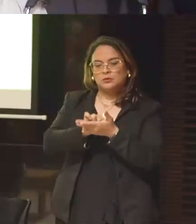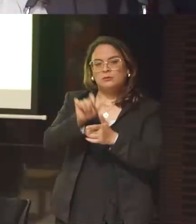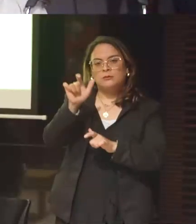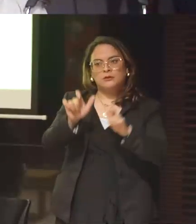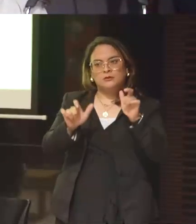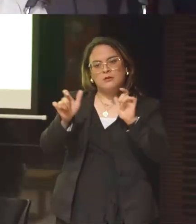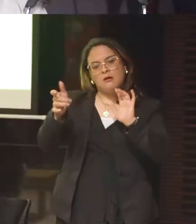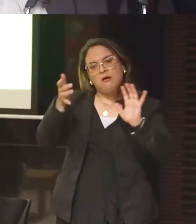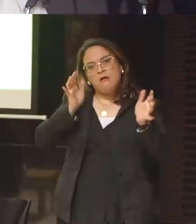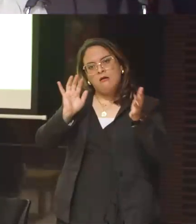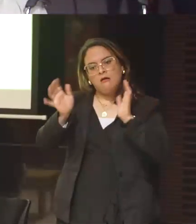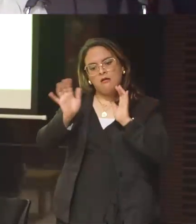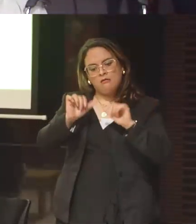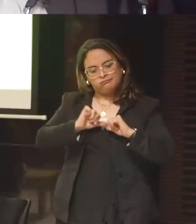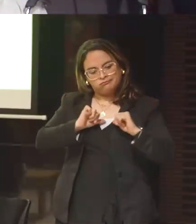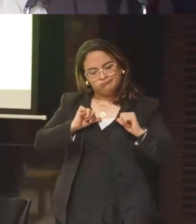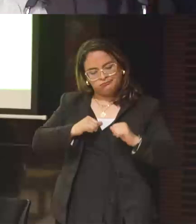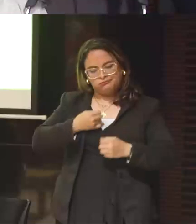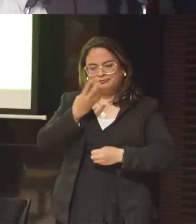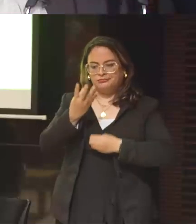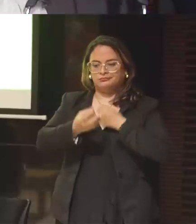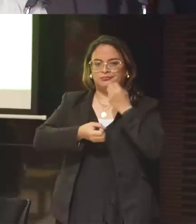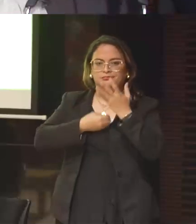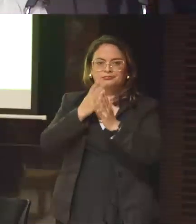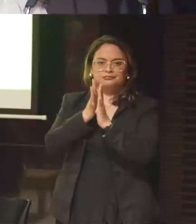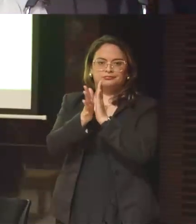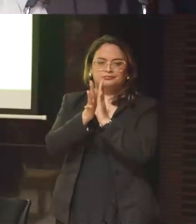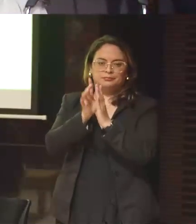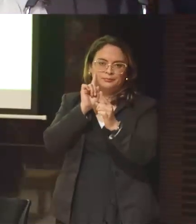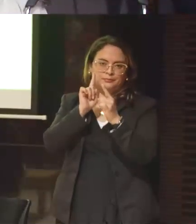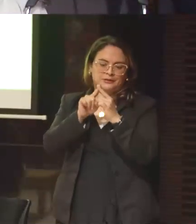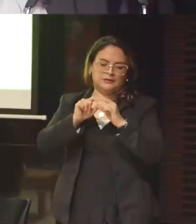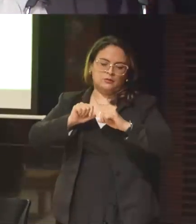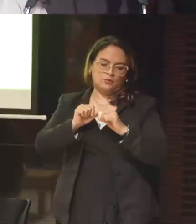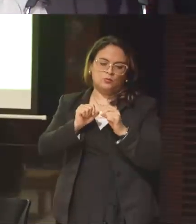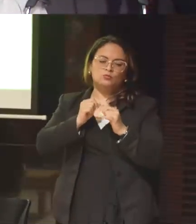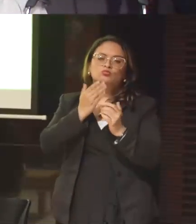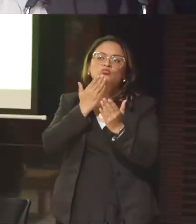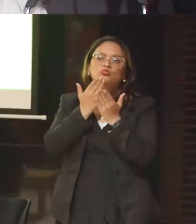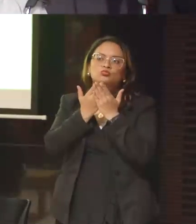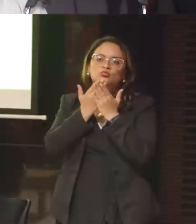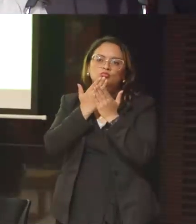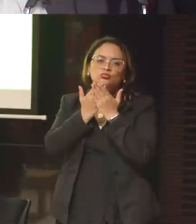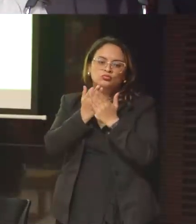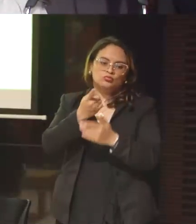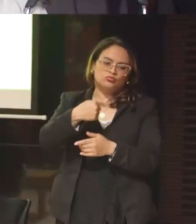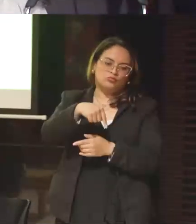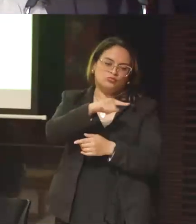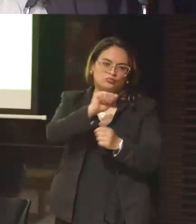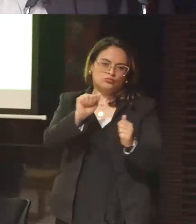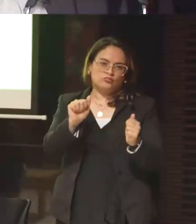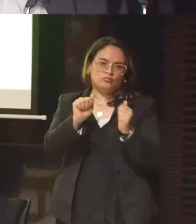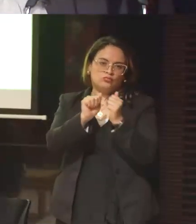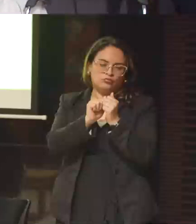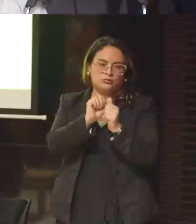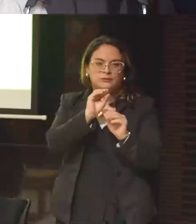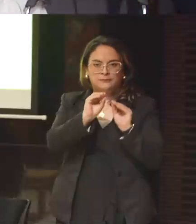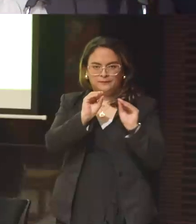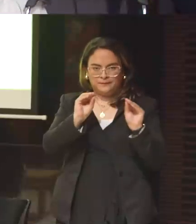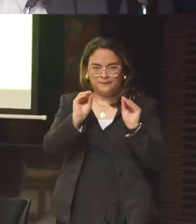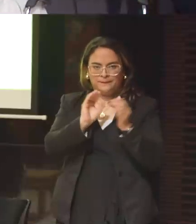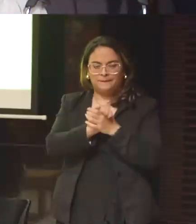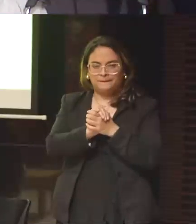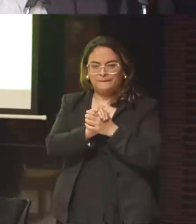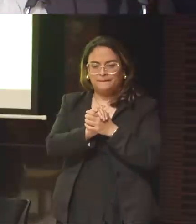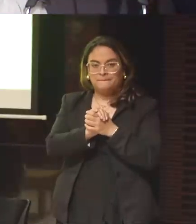desde el fondo del corazón por lo que está haciendo por su ciudad. Entonces, muchas gracias por venir a acompañarnos, por aceptar la invitación. Otra vez,